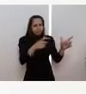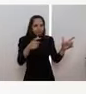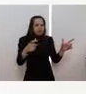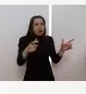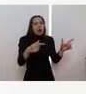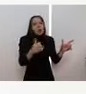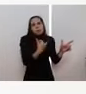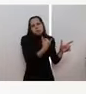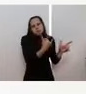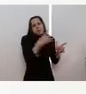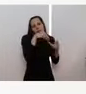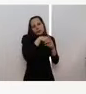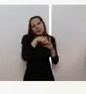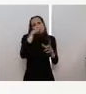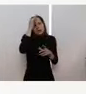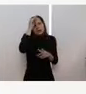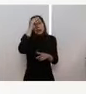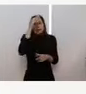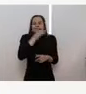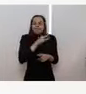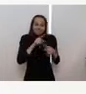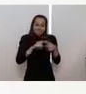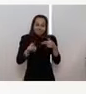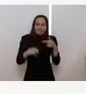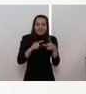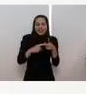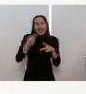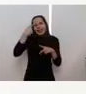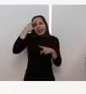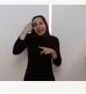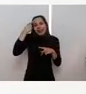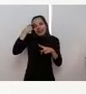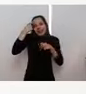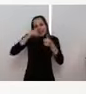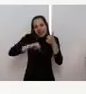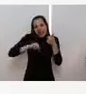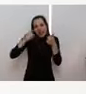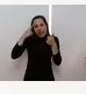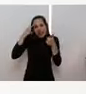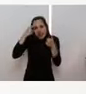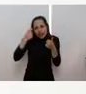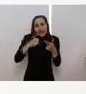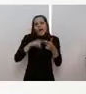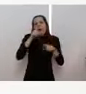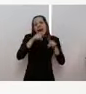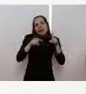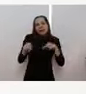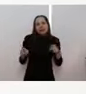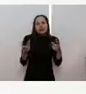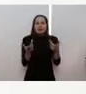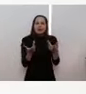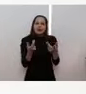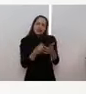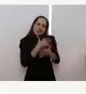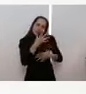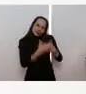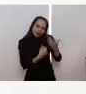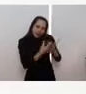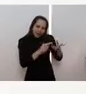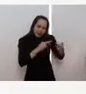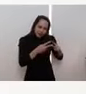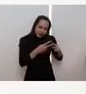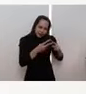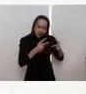hospital militar reto en algunos resultados financieros adversos que hacen modificar y planear nuevas